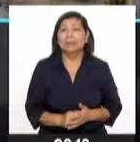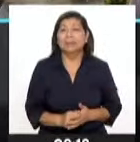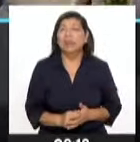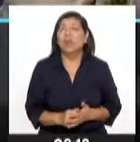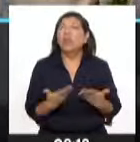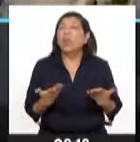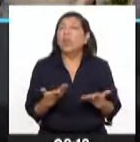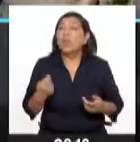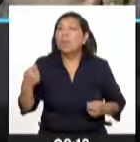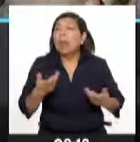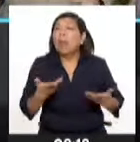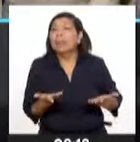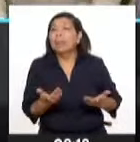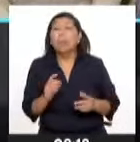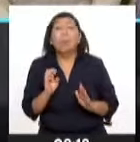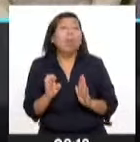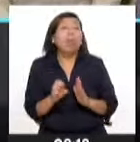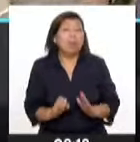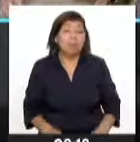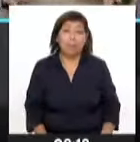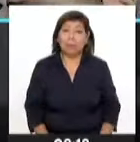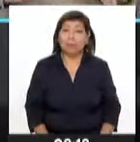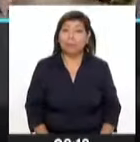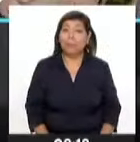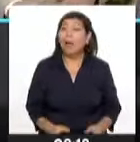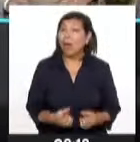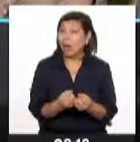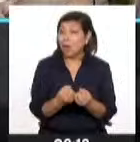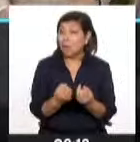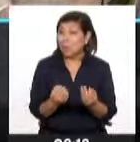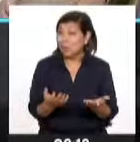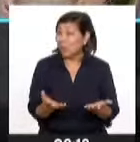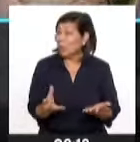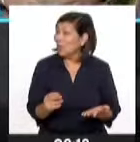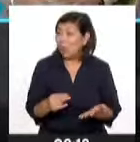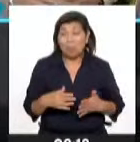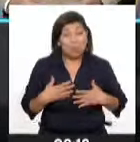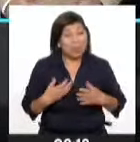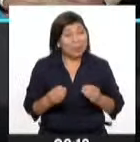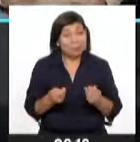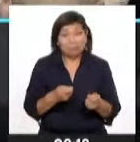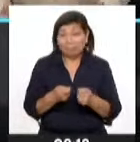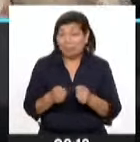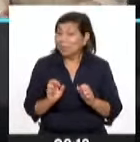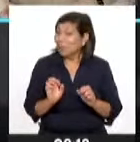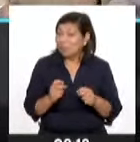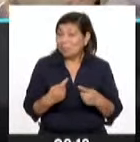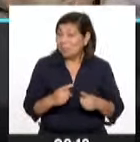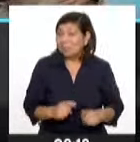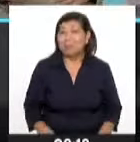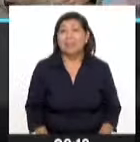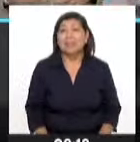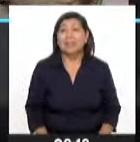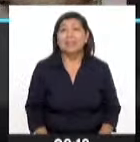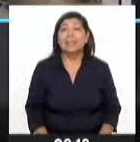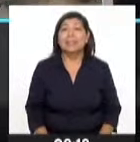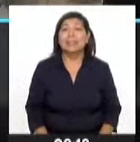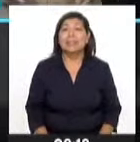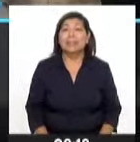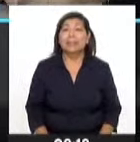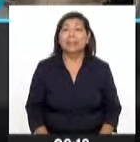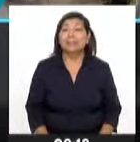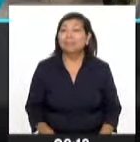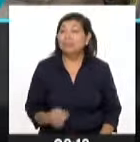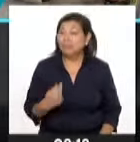en dónde pueden invertir las FPs, por ejemplo. Entonces, hay muchas cosas que las FPs no pueden hacer porque la regulación no se lo permite, ¿no? Entonces,